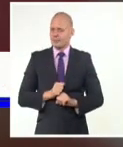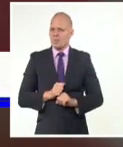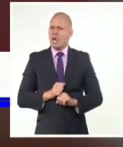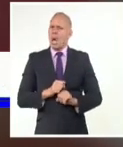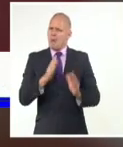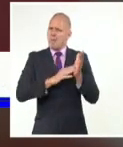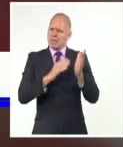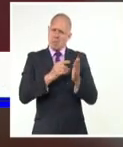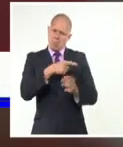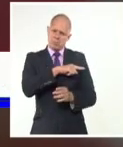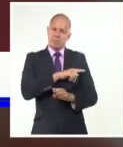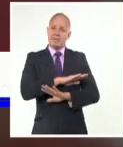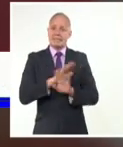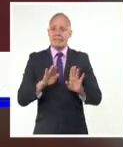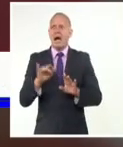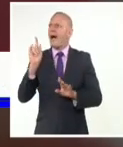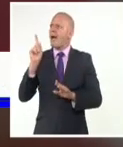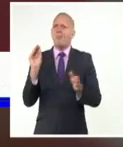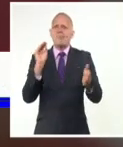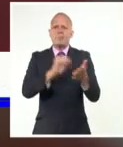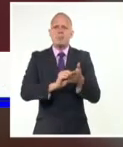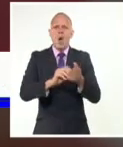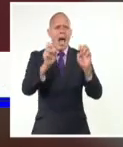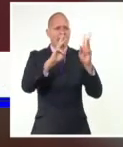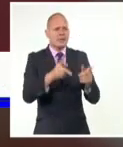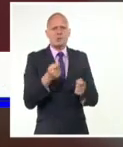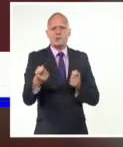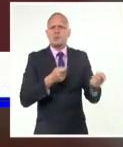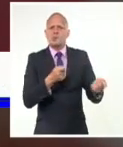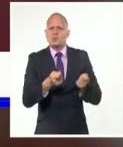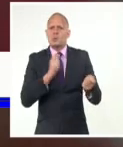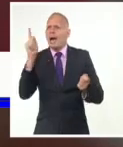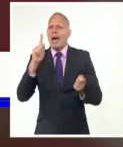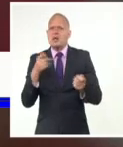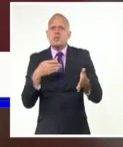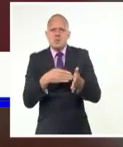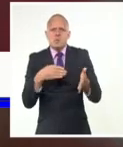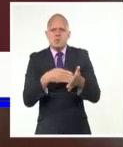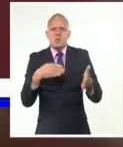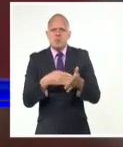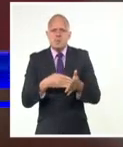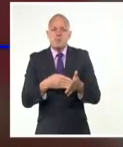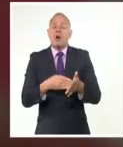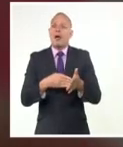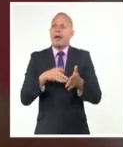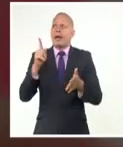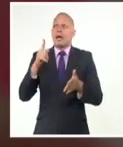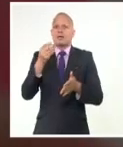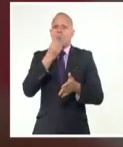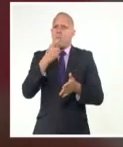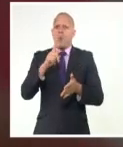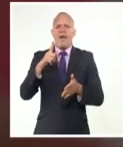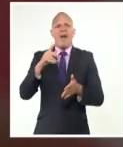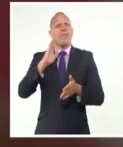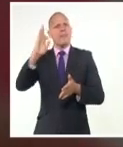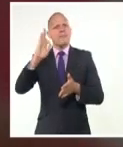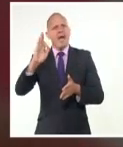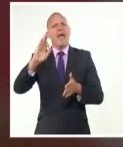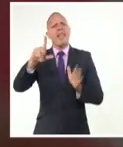sociales para provocar o motivar la subversión interna a Cuba, violando todos los principios del derecho internacional.